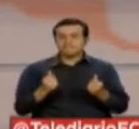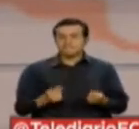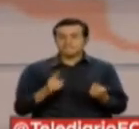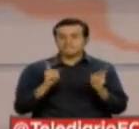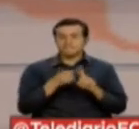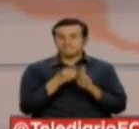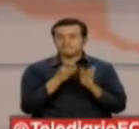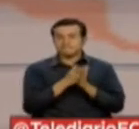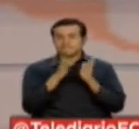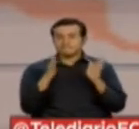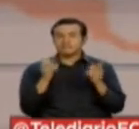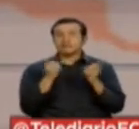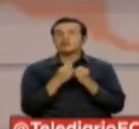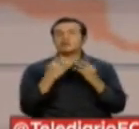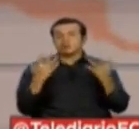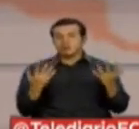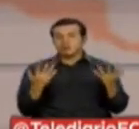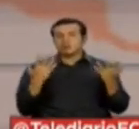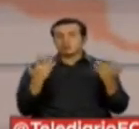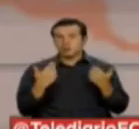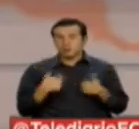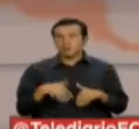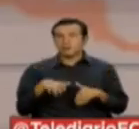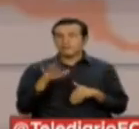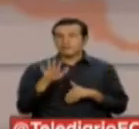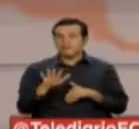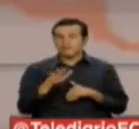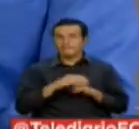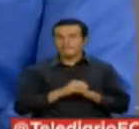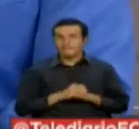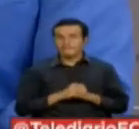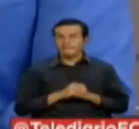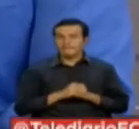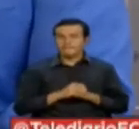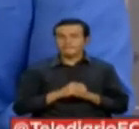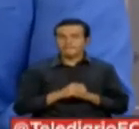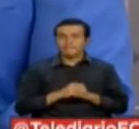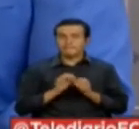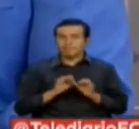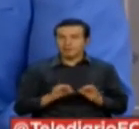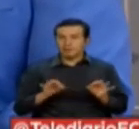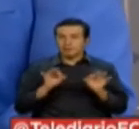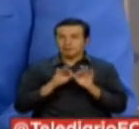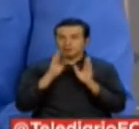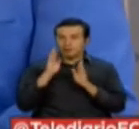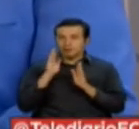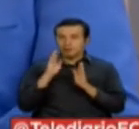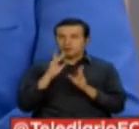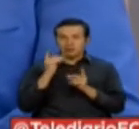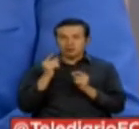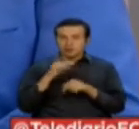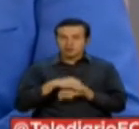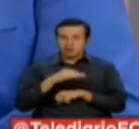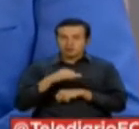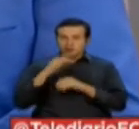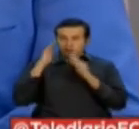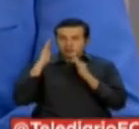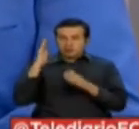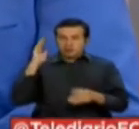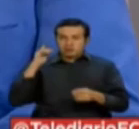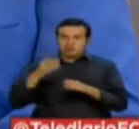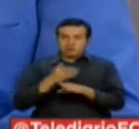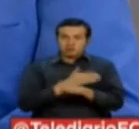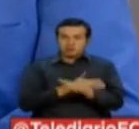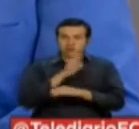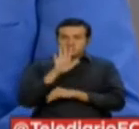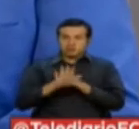primera intervención son justamente... Ahora, que es una marca, es una marca que se vuelve indeleble si no se interviene hasta antes